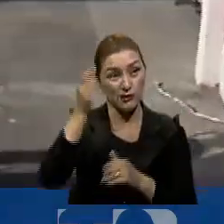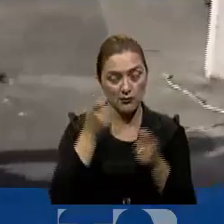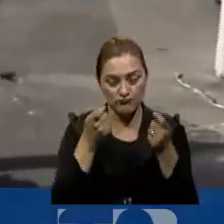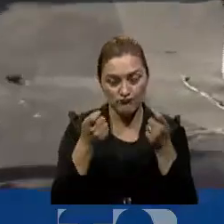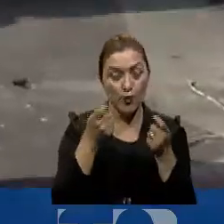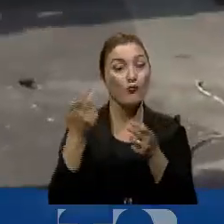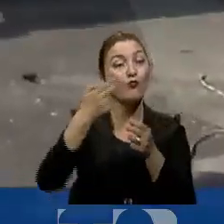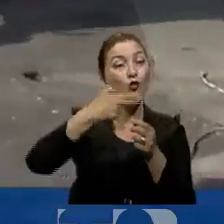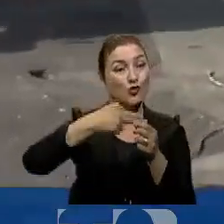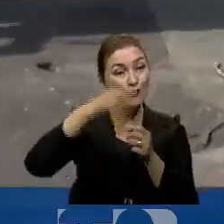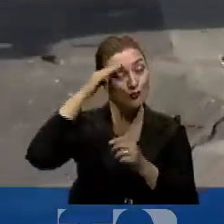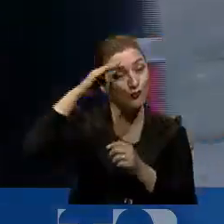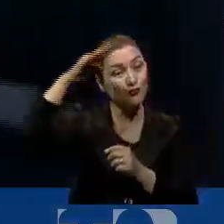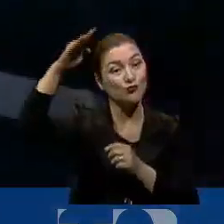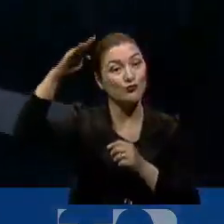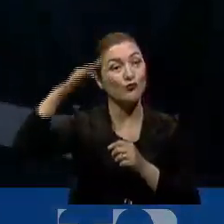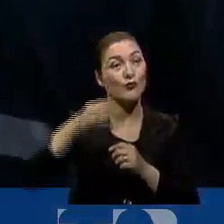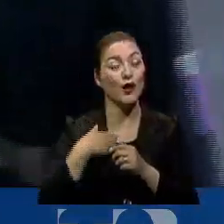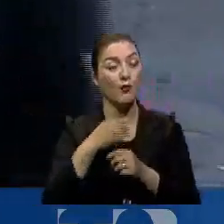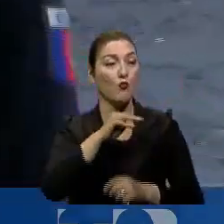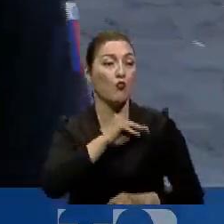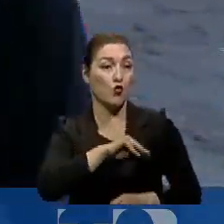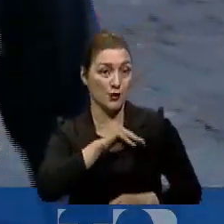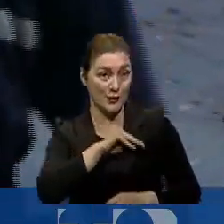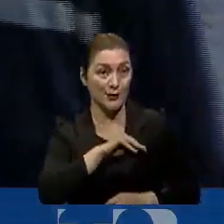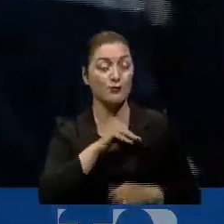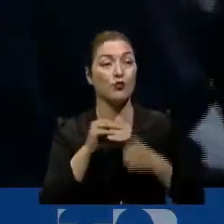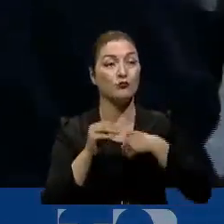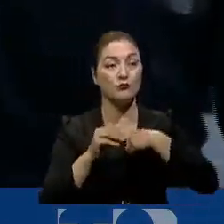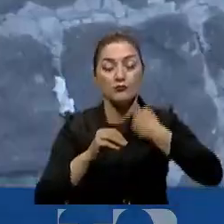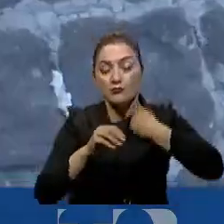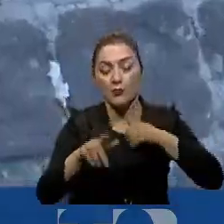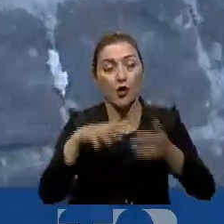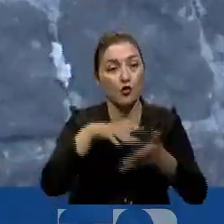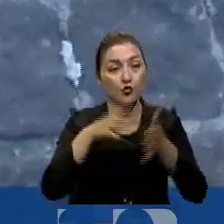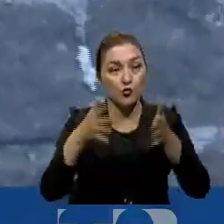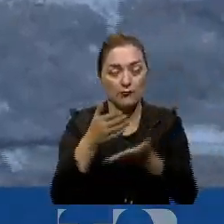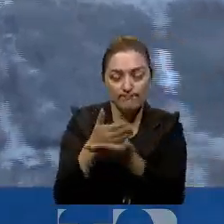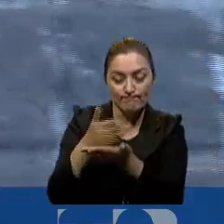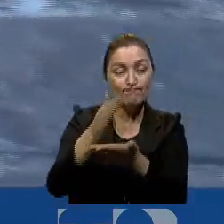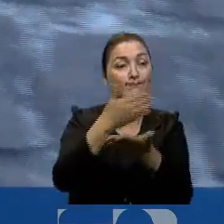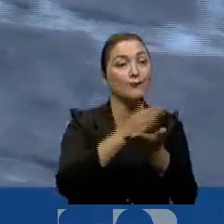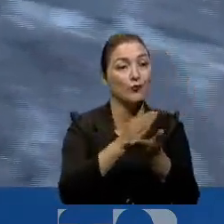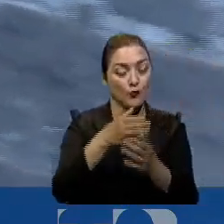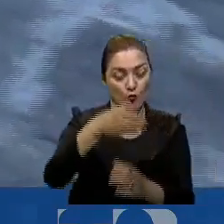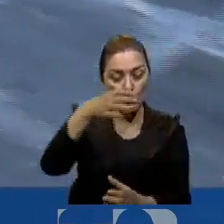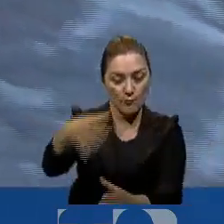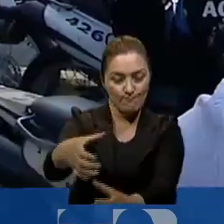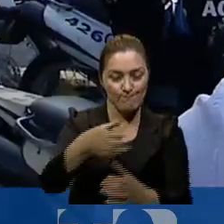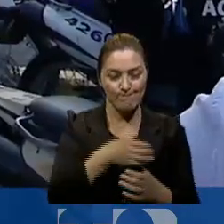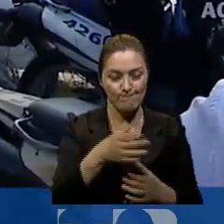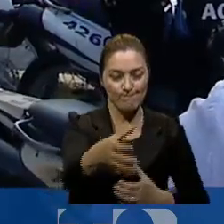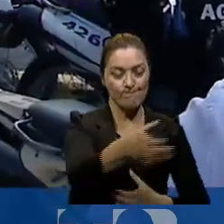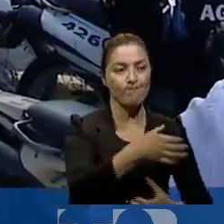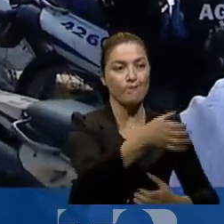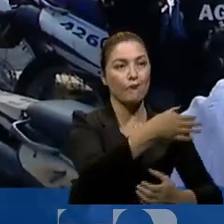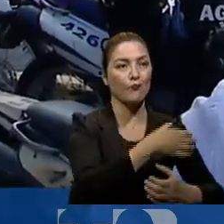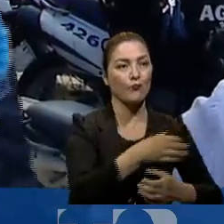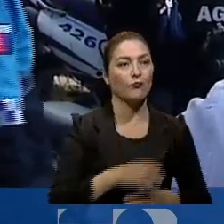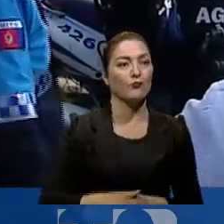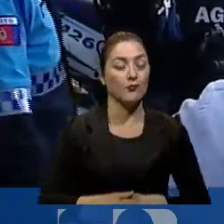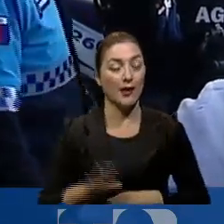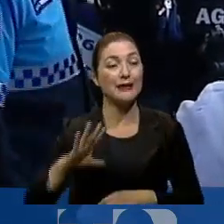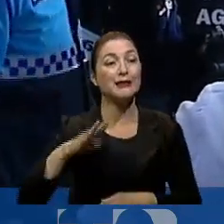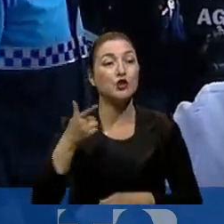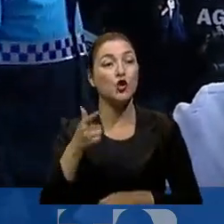que participaron policías y funcionarios municipales para desalojar a los jóvenes y decomisar botellas de alcohol. Los señores estudiantes